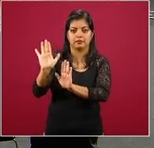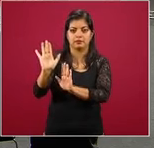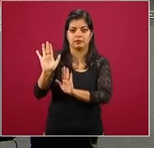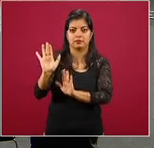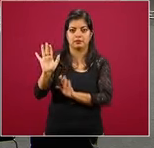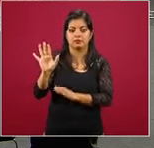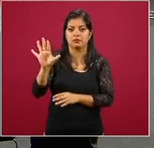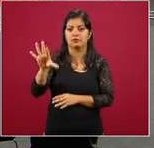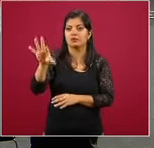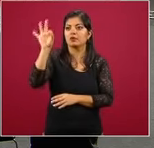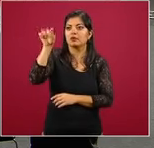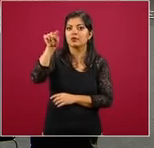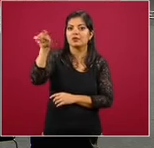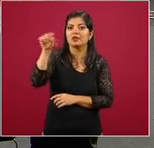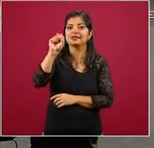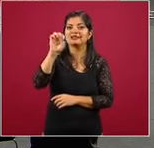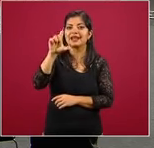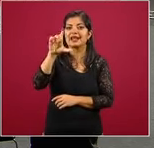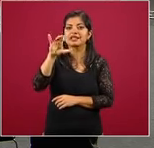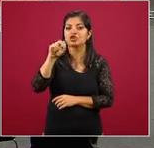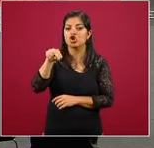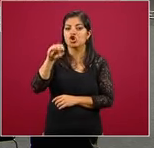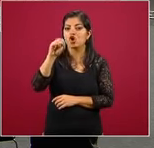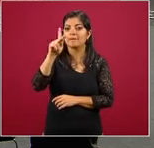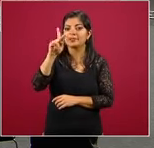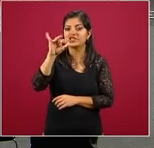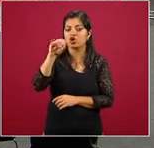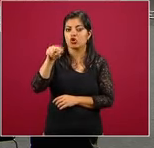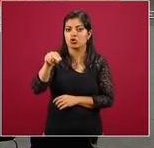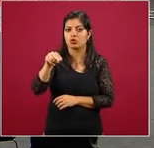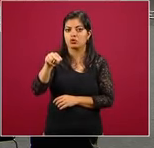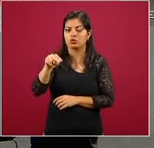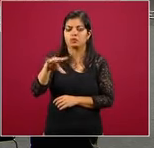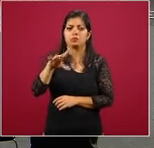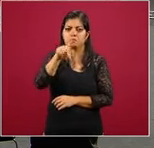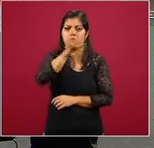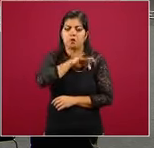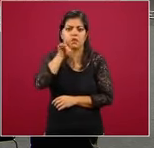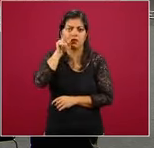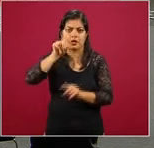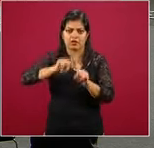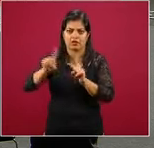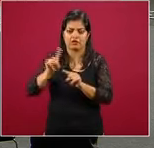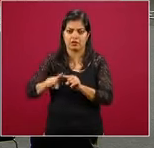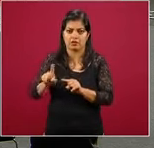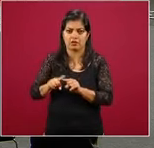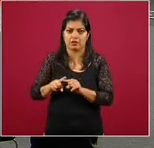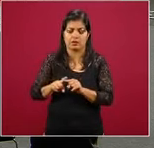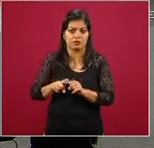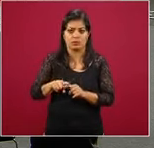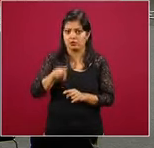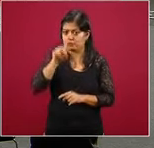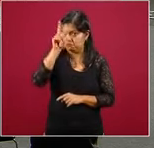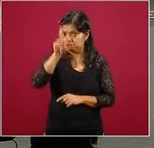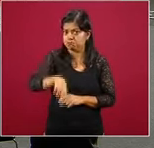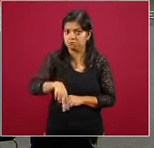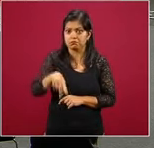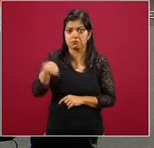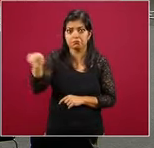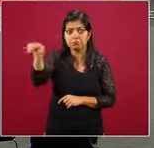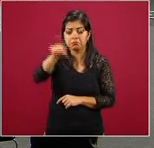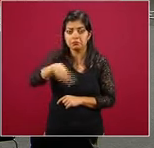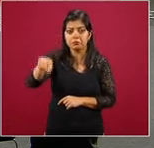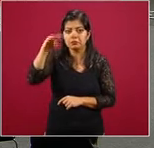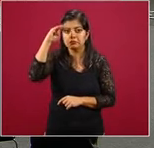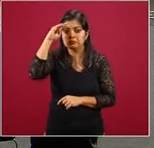Seleccionar una opción. Son varias las opciones de visualización y por supuesto pidan, encantados de que lo que ustedes